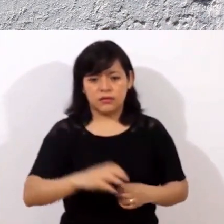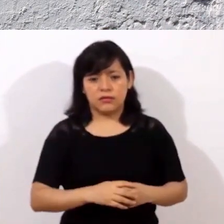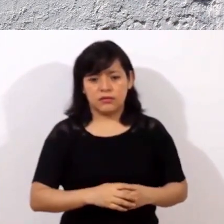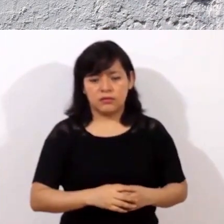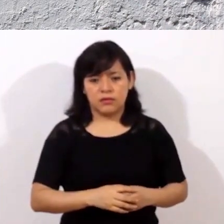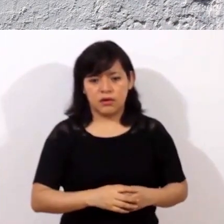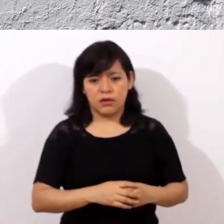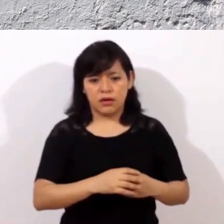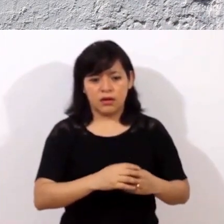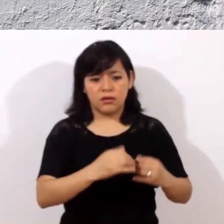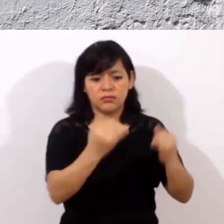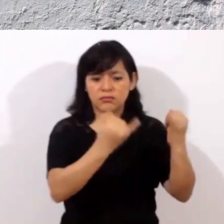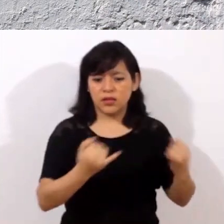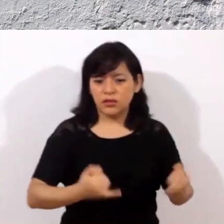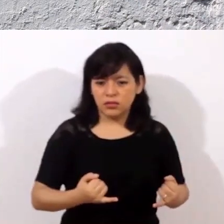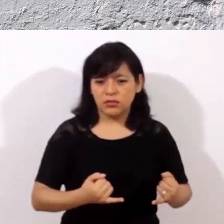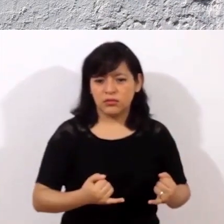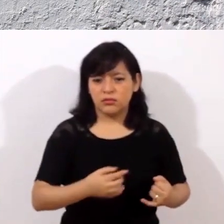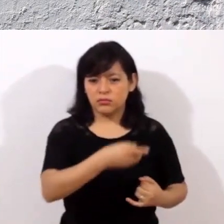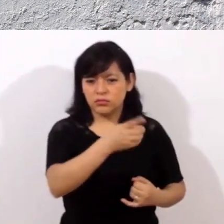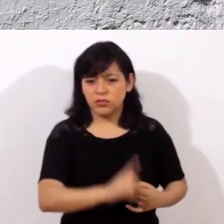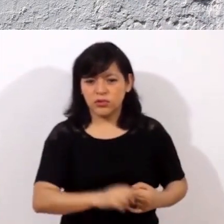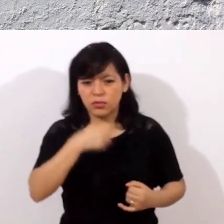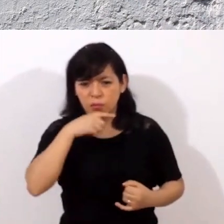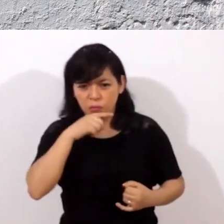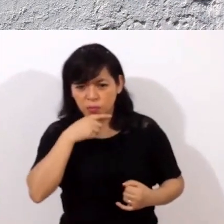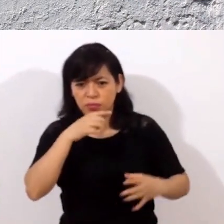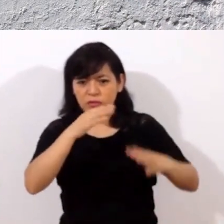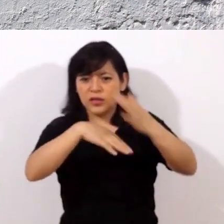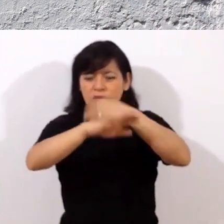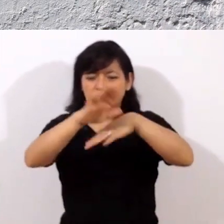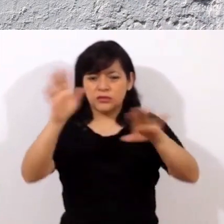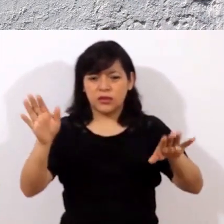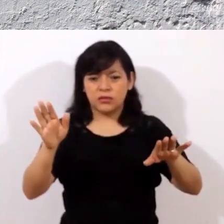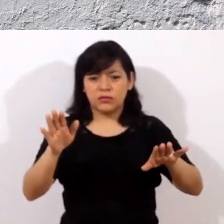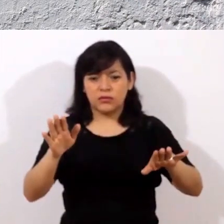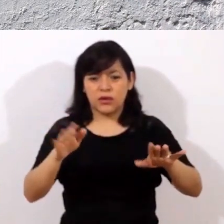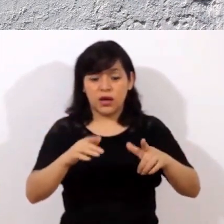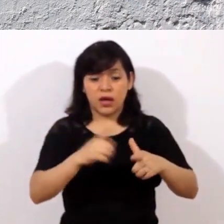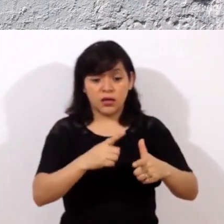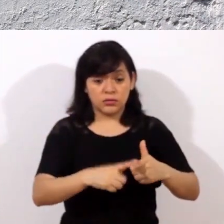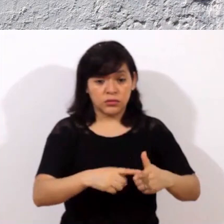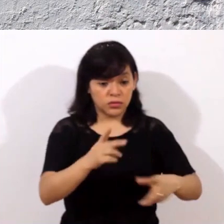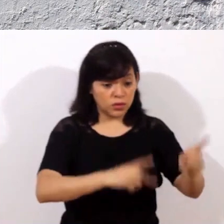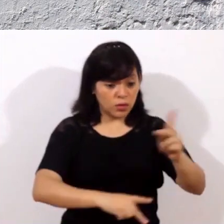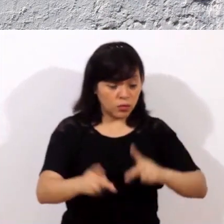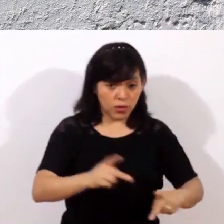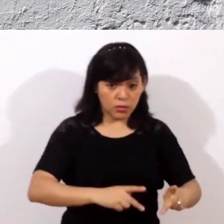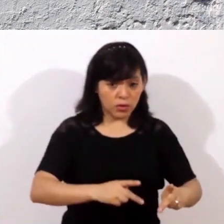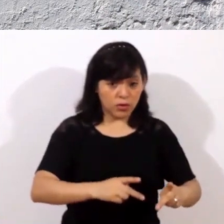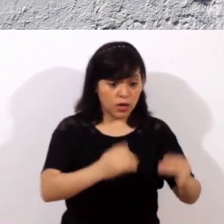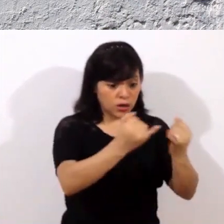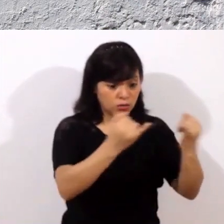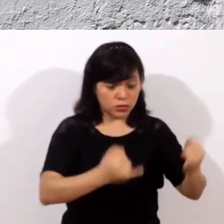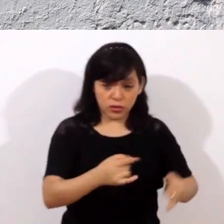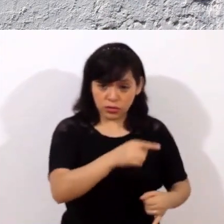diosa del cielo. En honor a esta diosa del cielo,